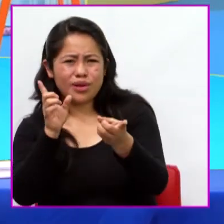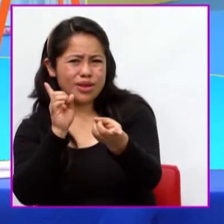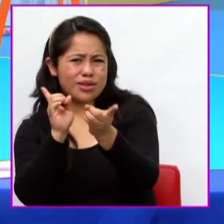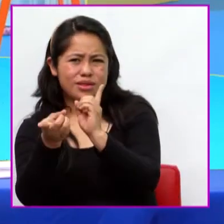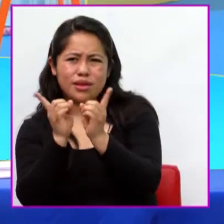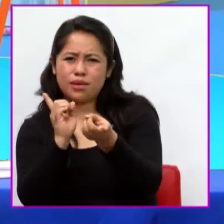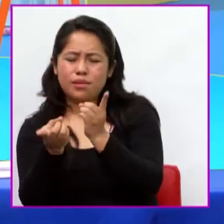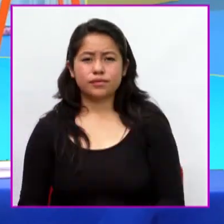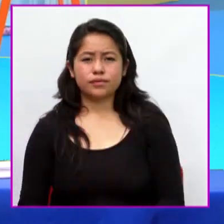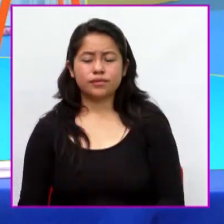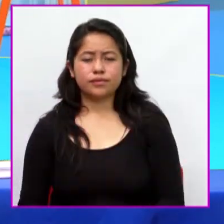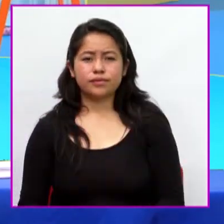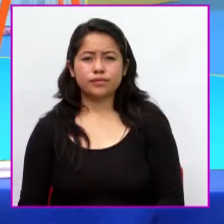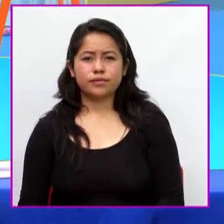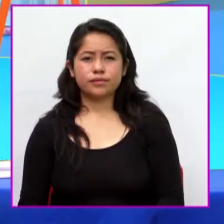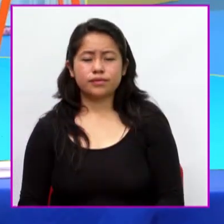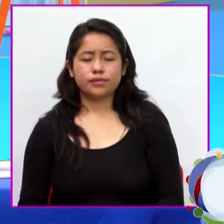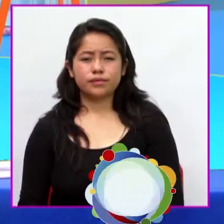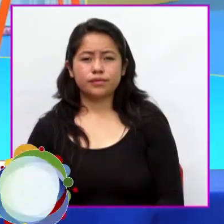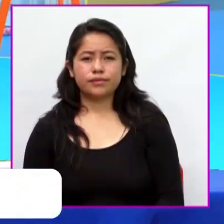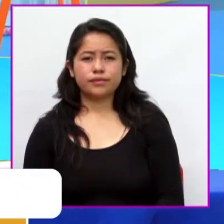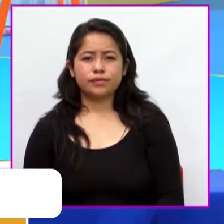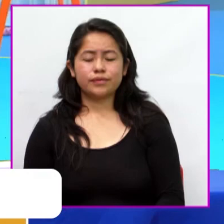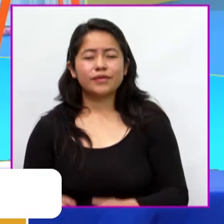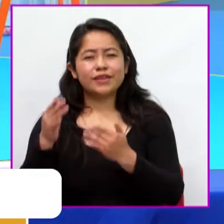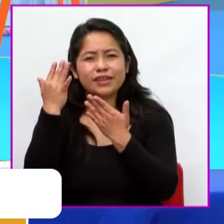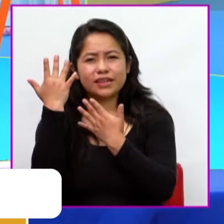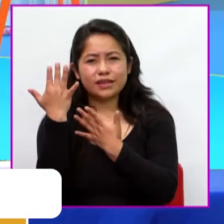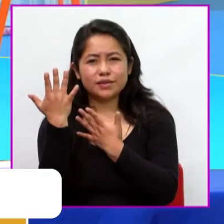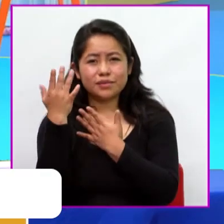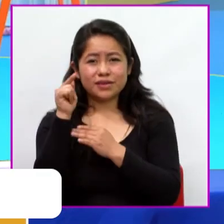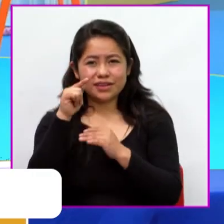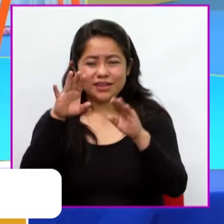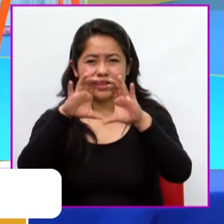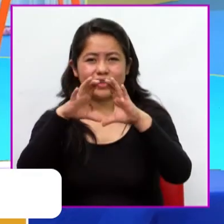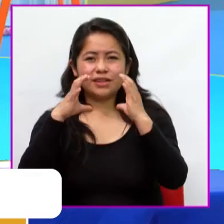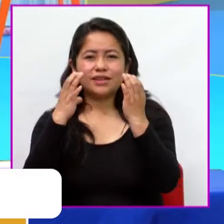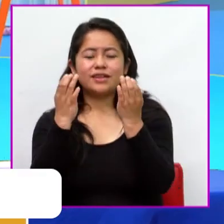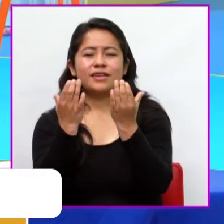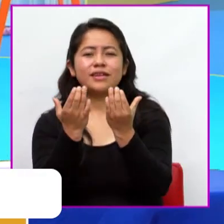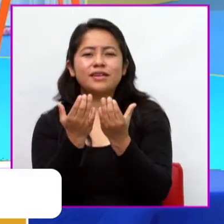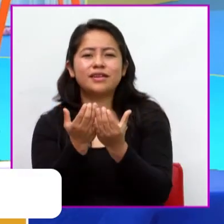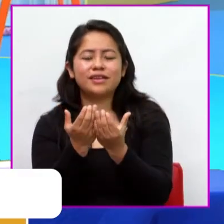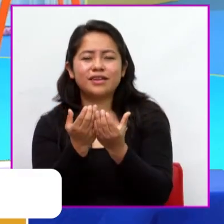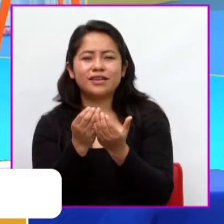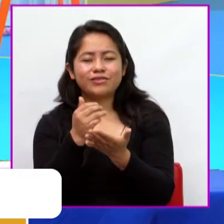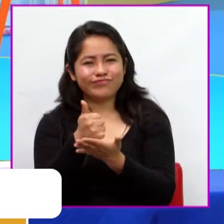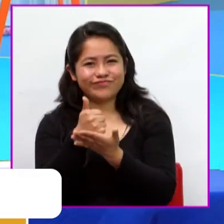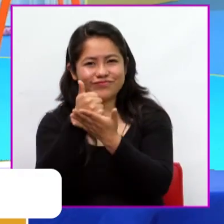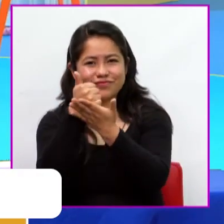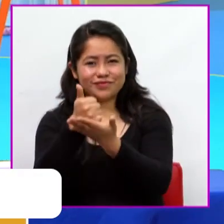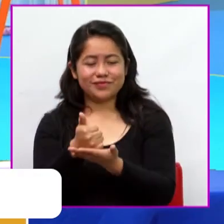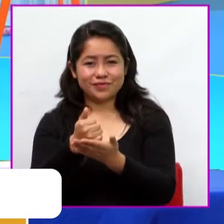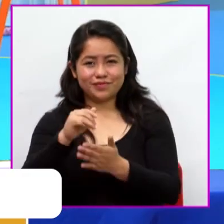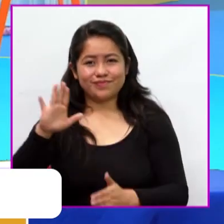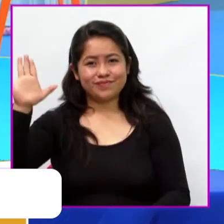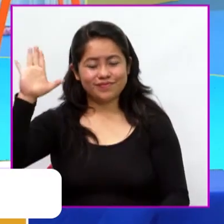el oxígeno puro. Entonces, espero que esta clase haya sido de provecho. Me